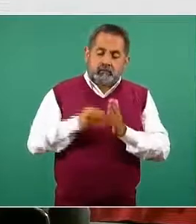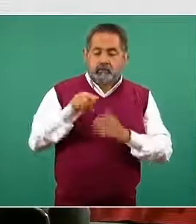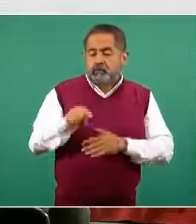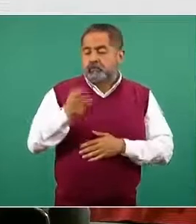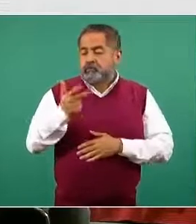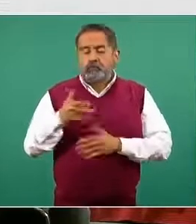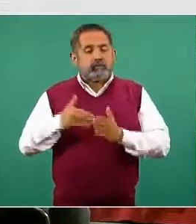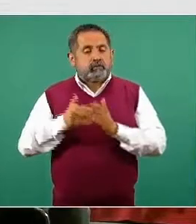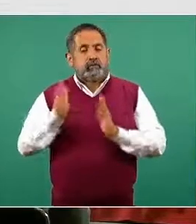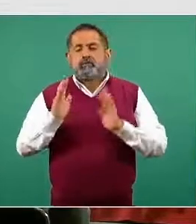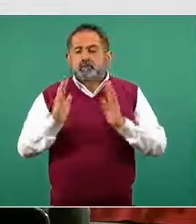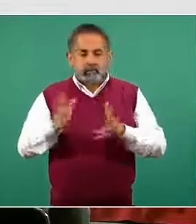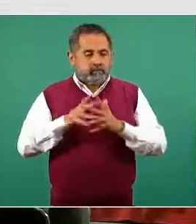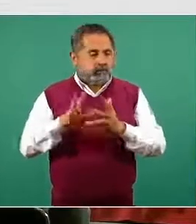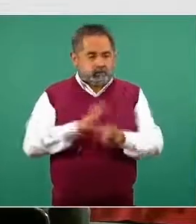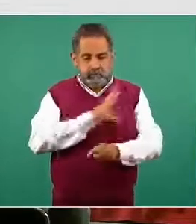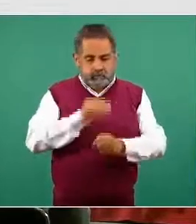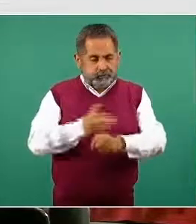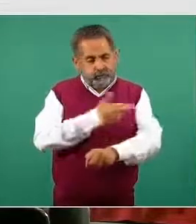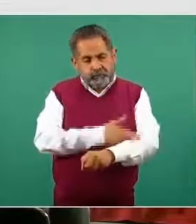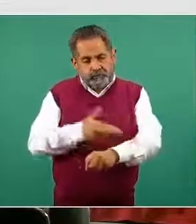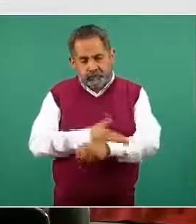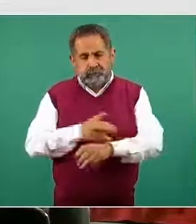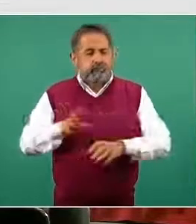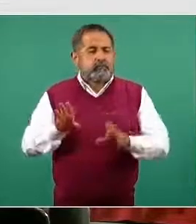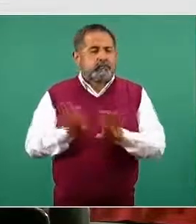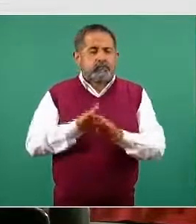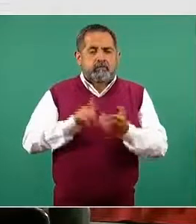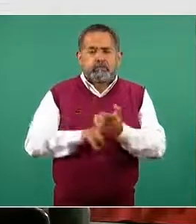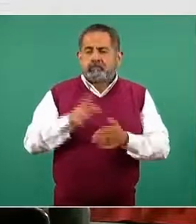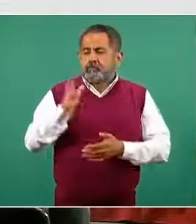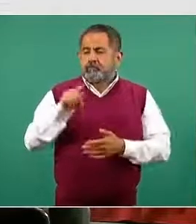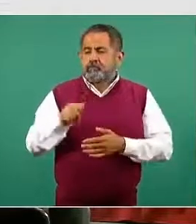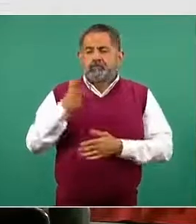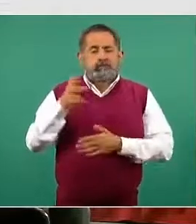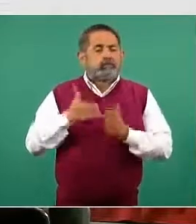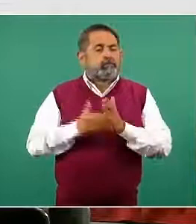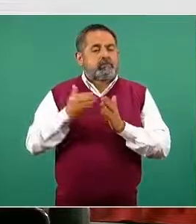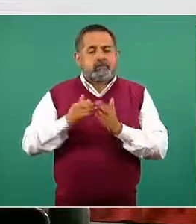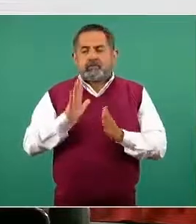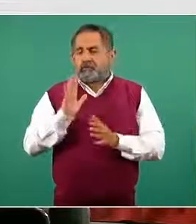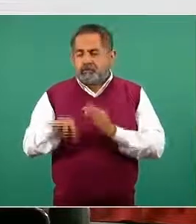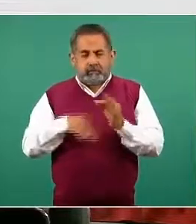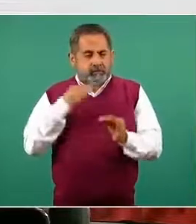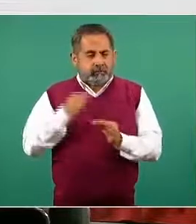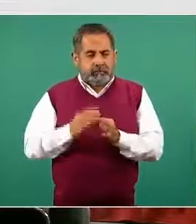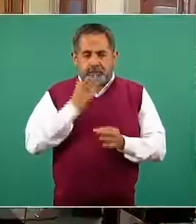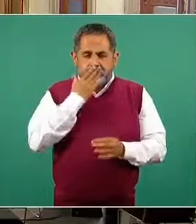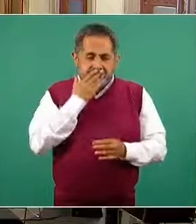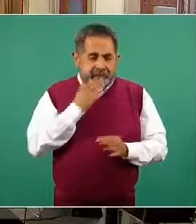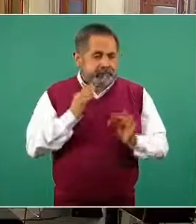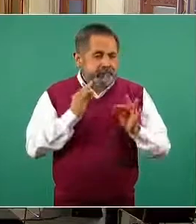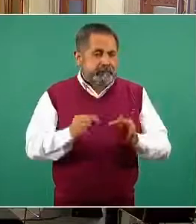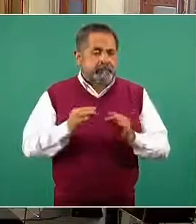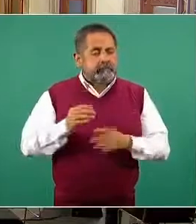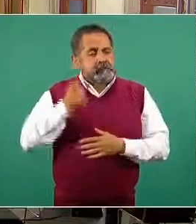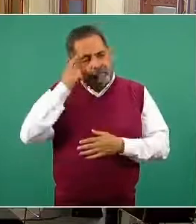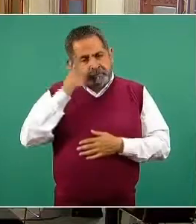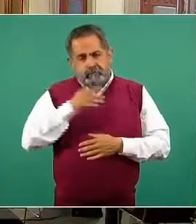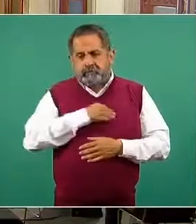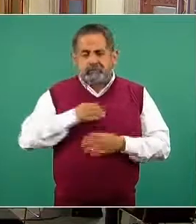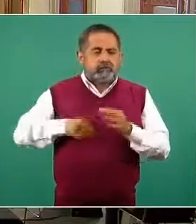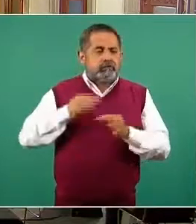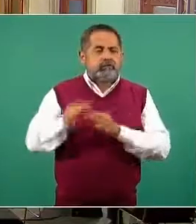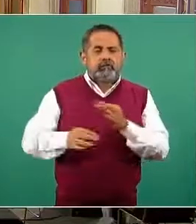4.8 millones ya tienen su esquema completo y 5.8 millones están con medio esquema, en espera de que se